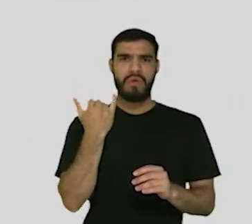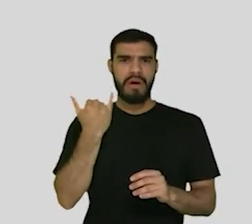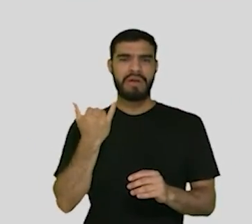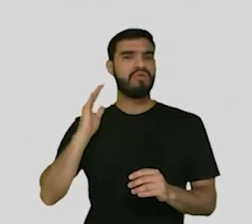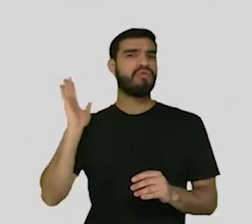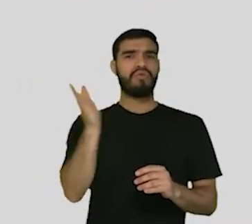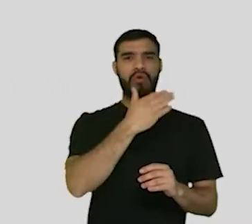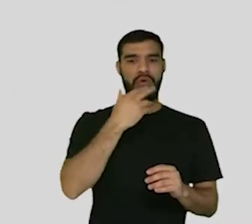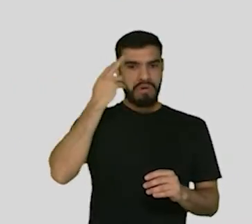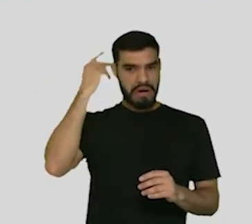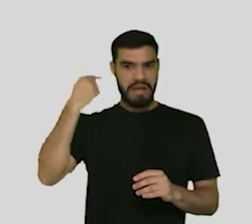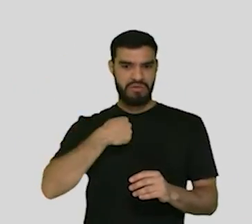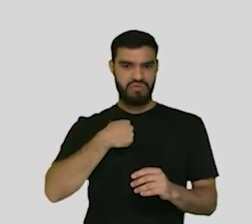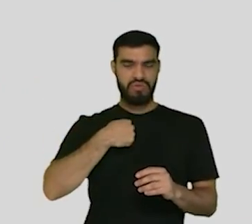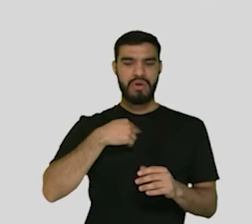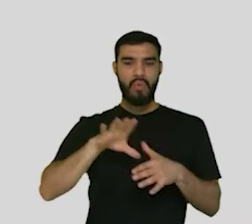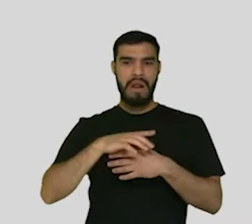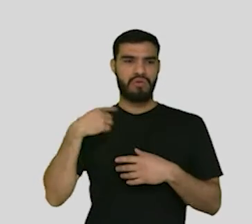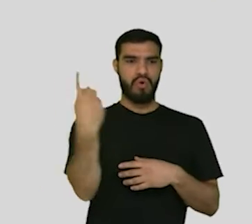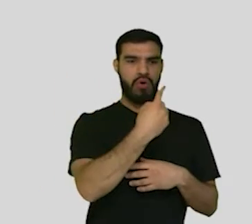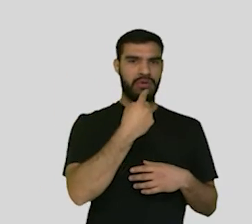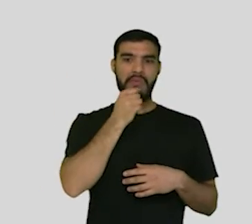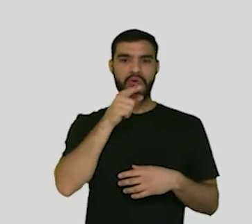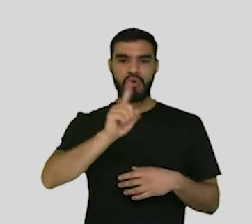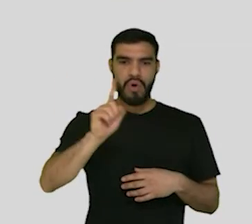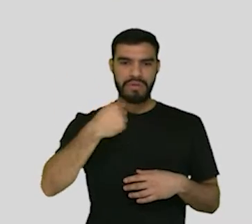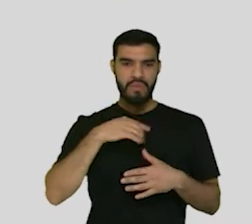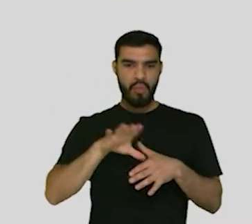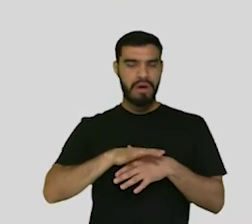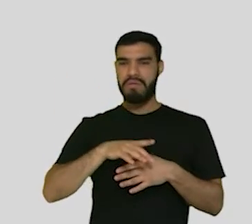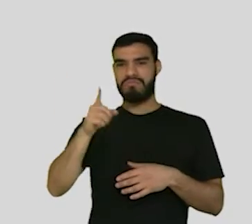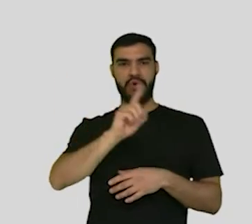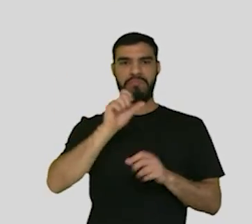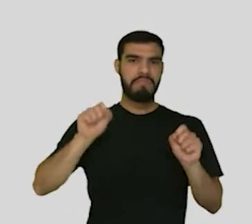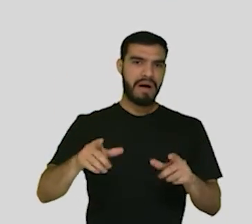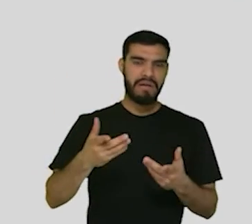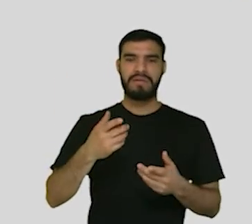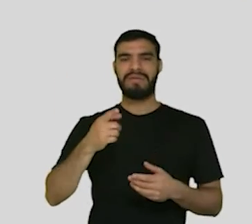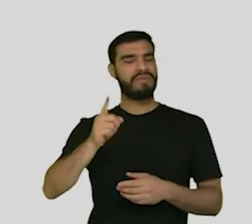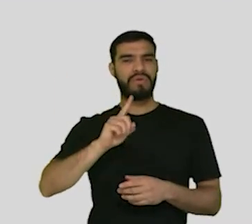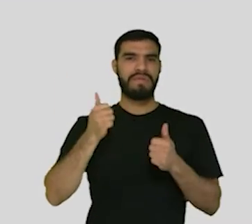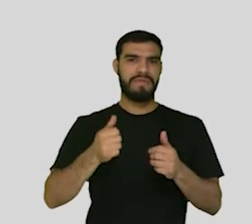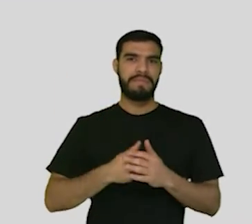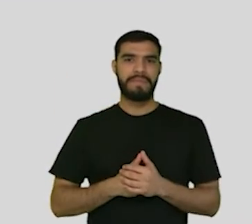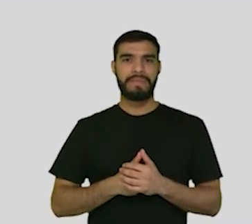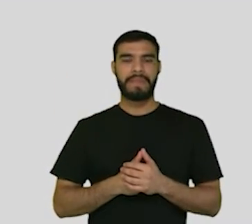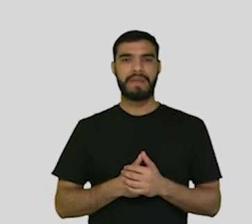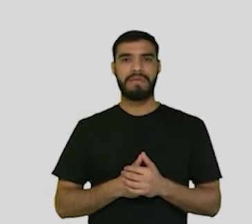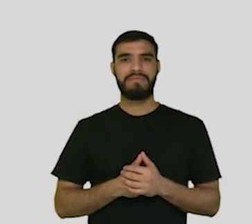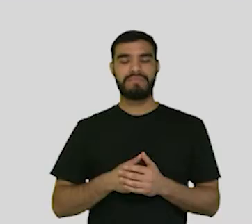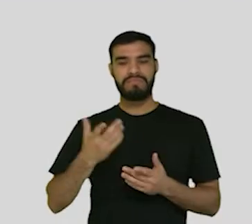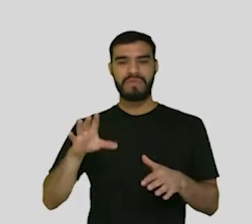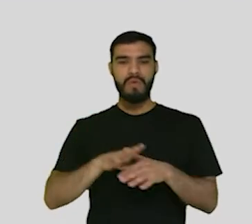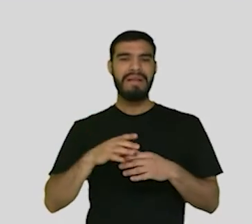pete genda aceite jecoba o paise najaniri pero oye pe higienización allá pa